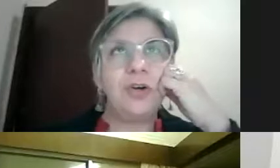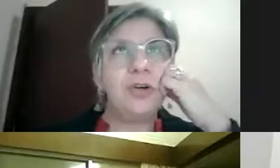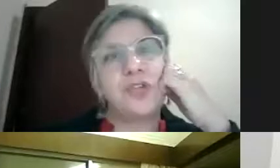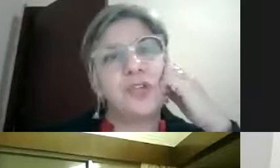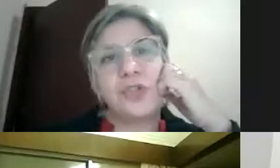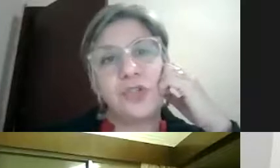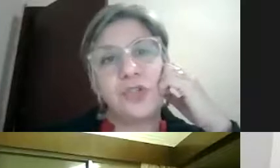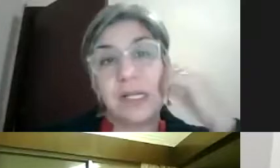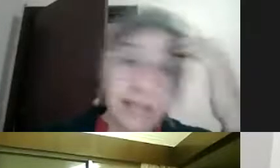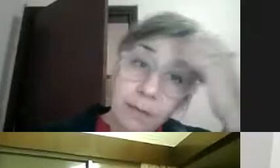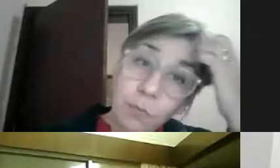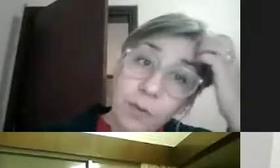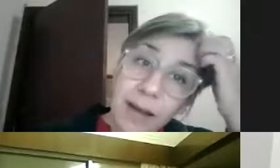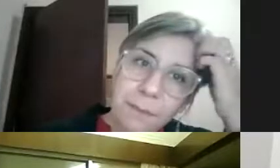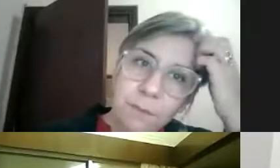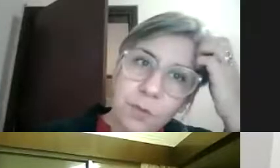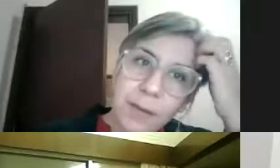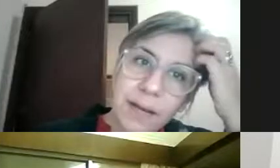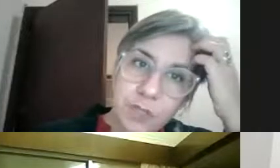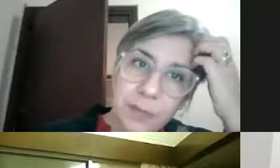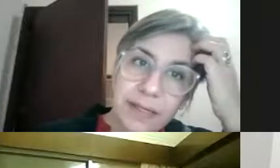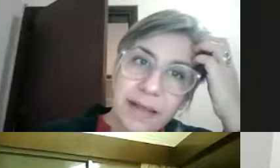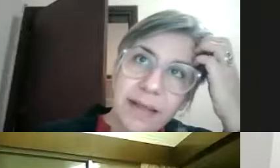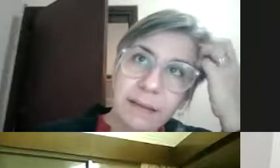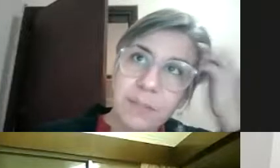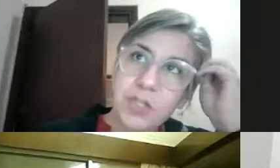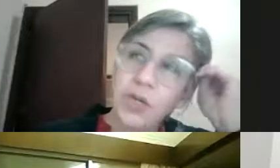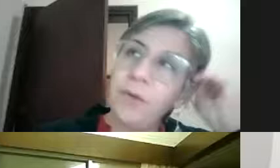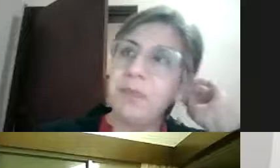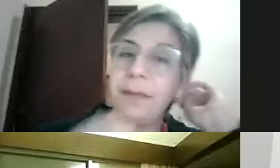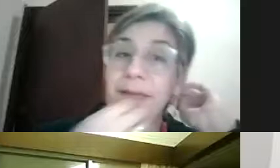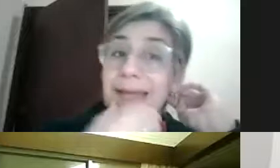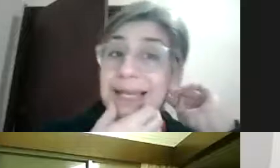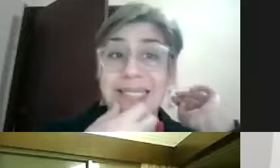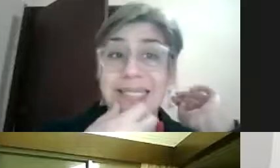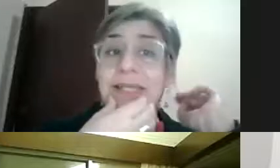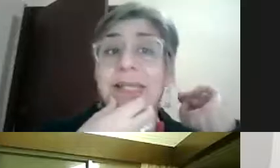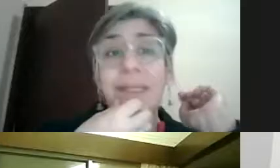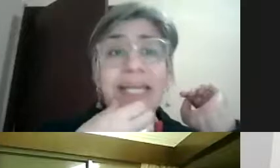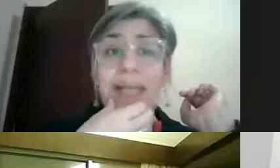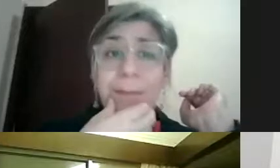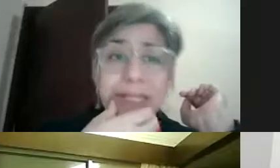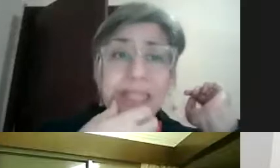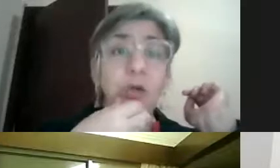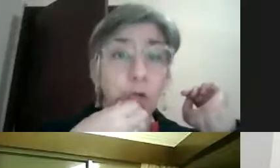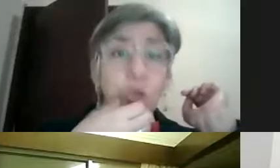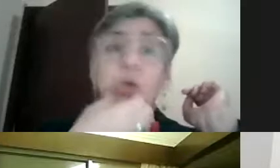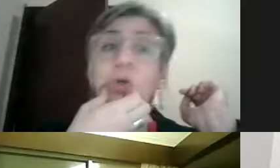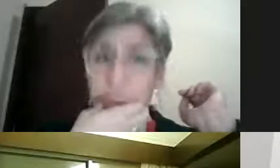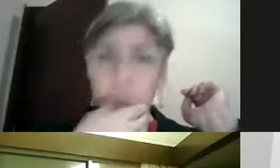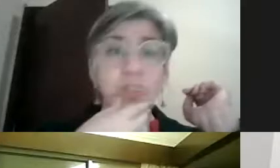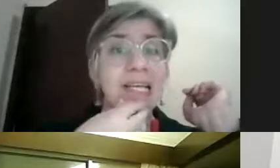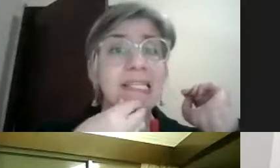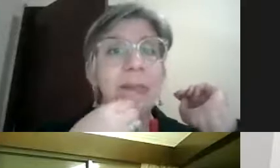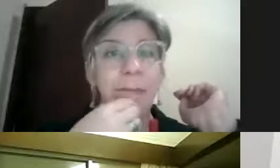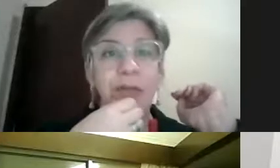pero tienen muy baja posibilidad de transmisión de VIH. Sí, más de clamidia, gonococo,